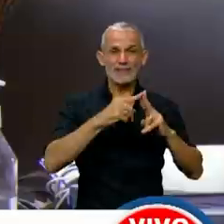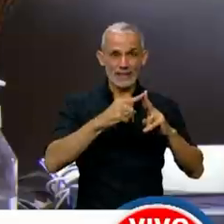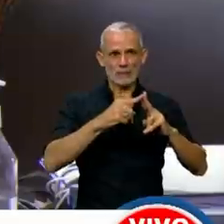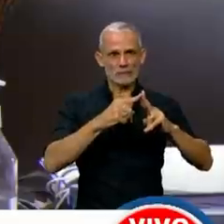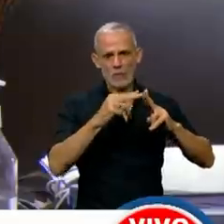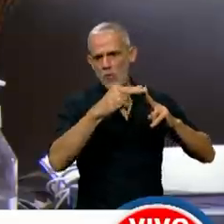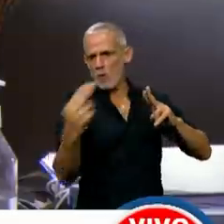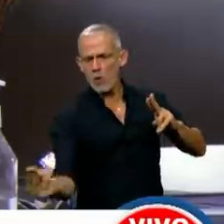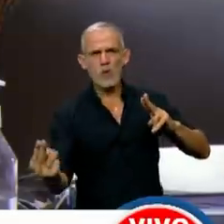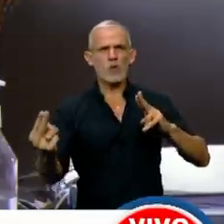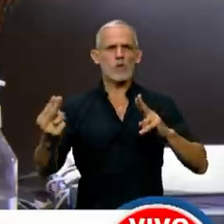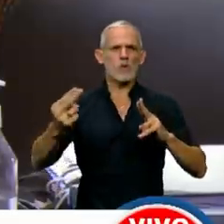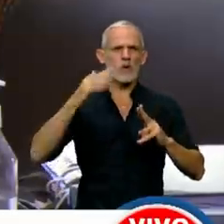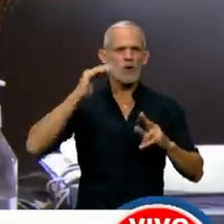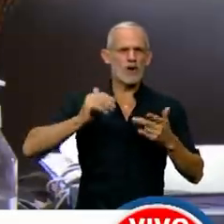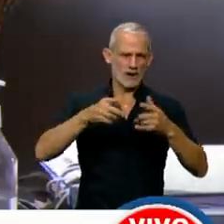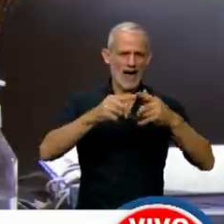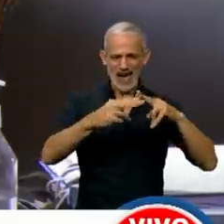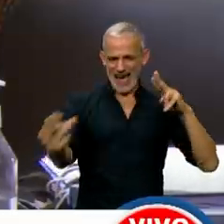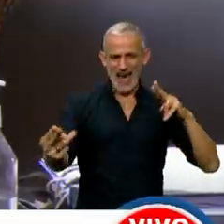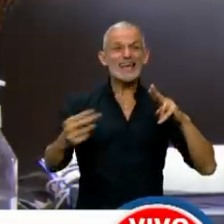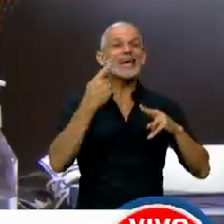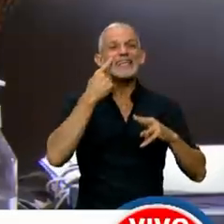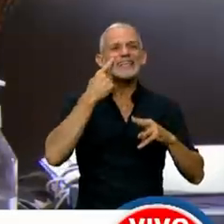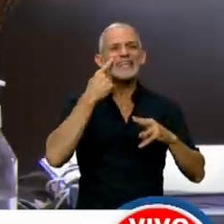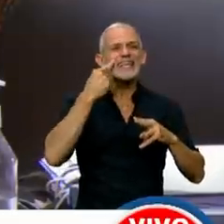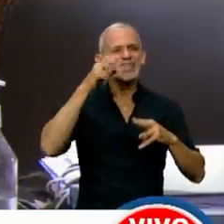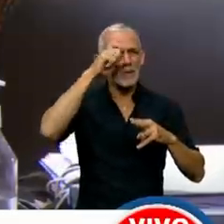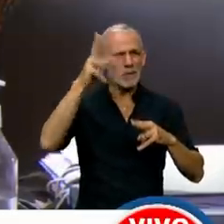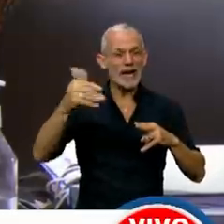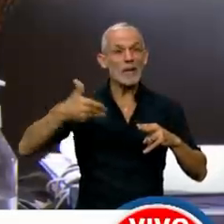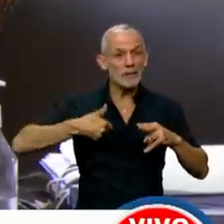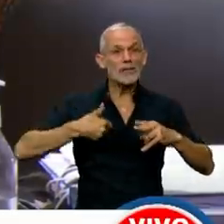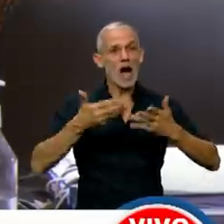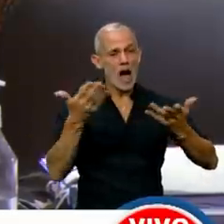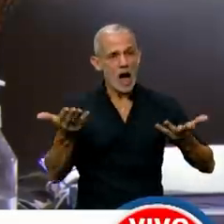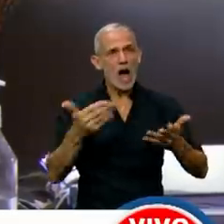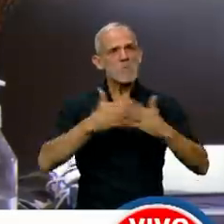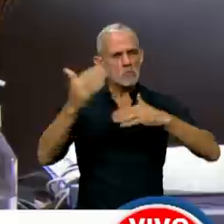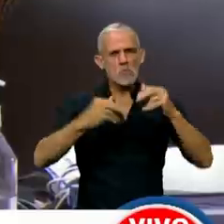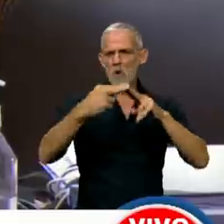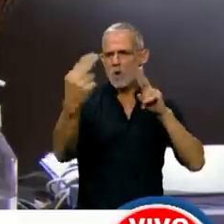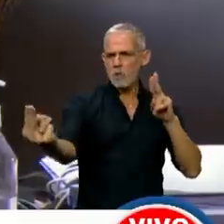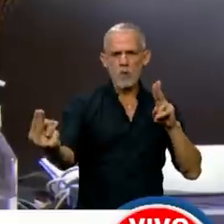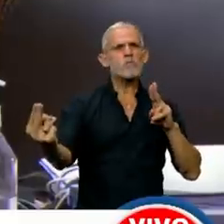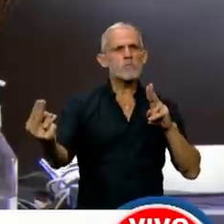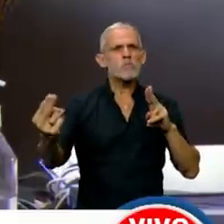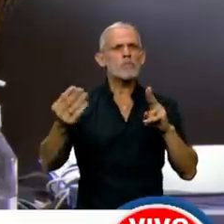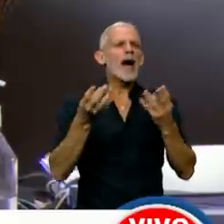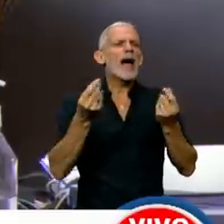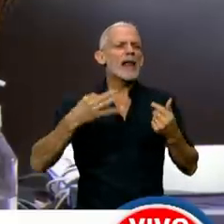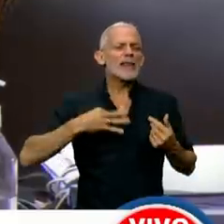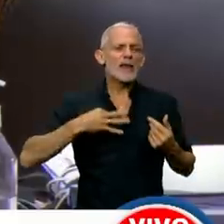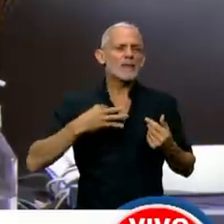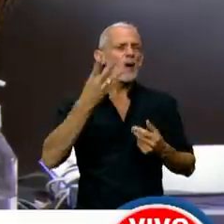sur que no solicitó el intendente martín pérez y que significará una mejora cualitativa en la calidad de vida